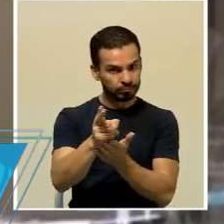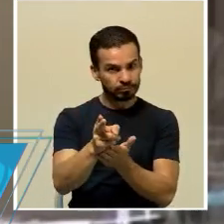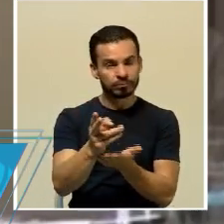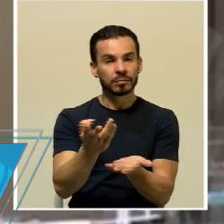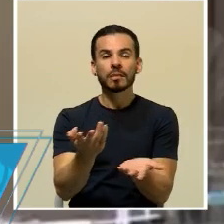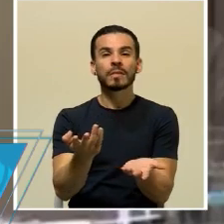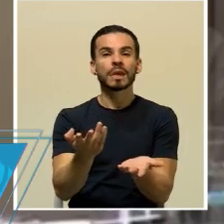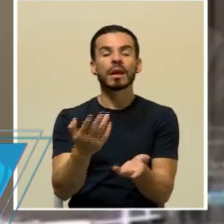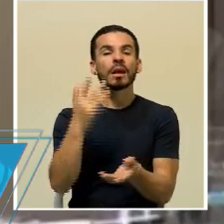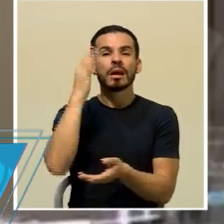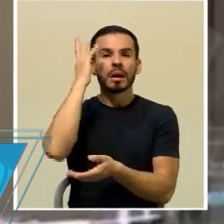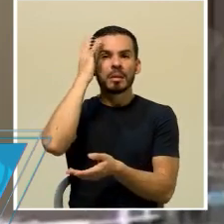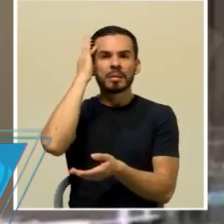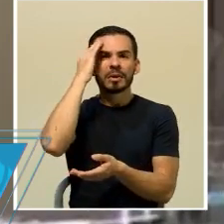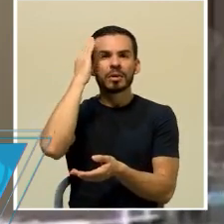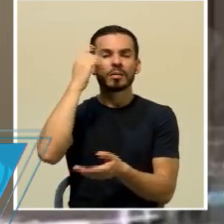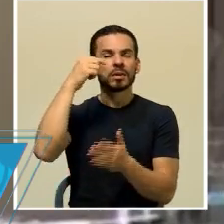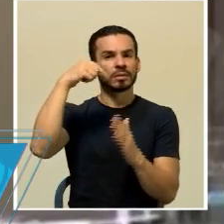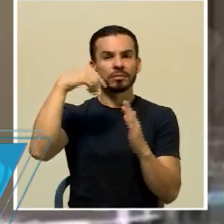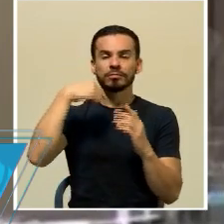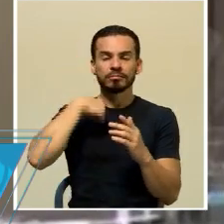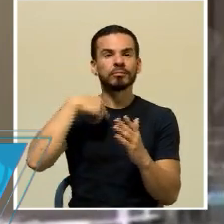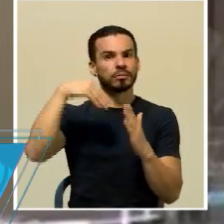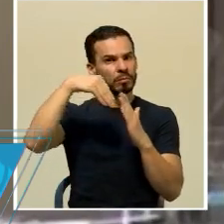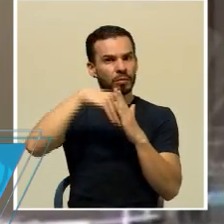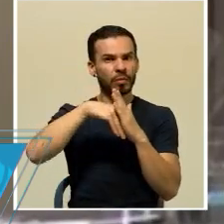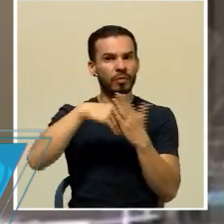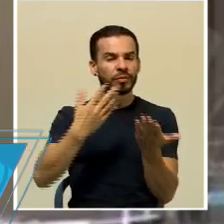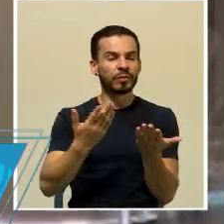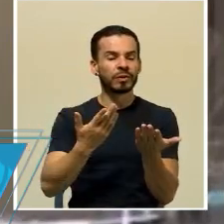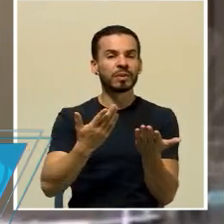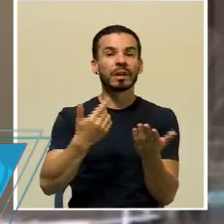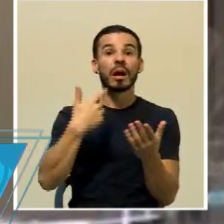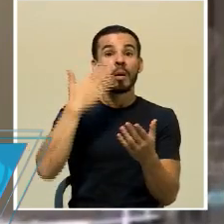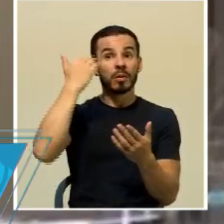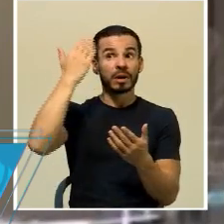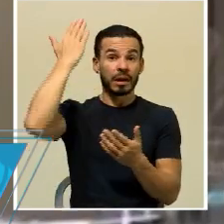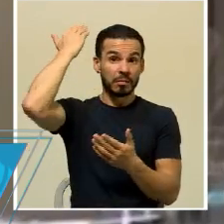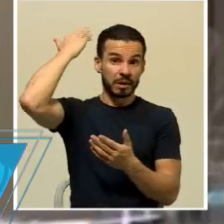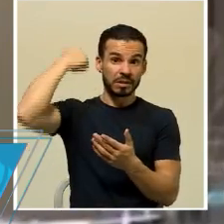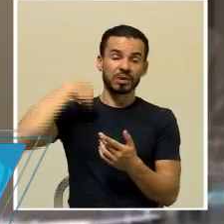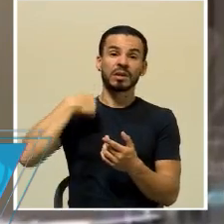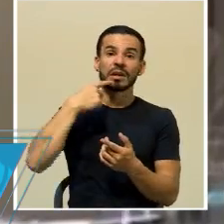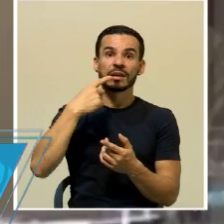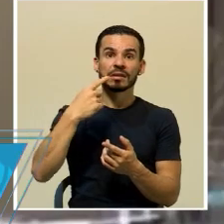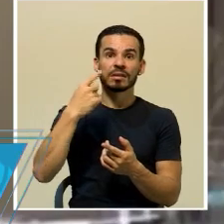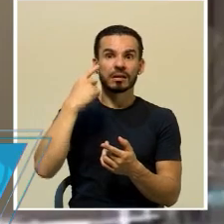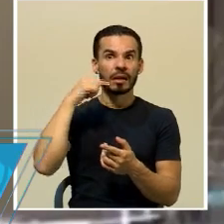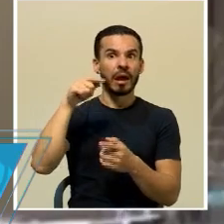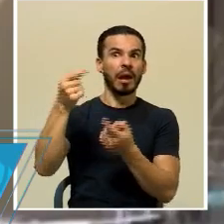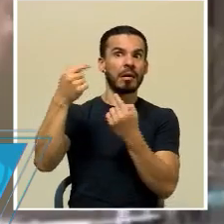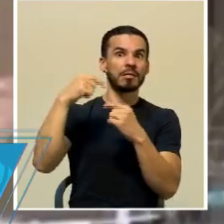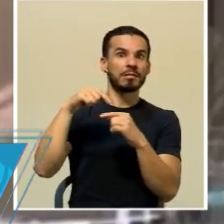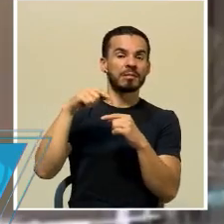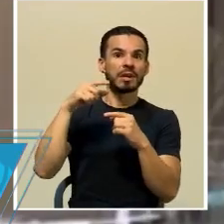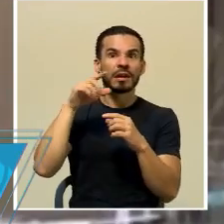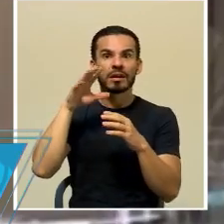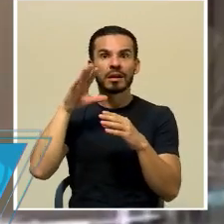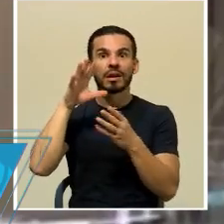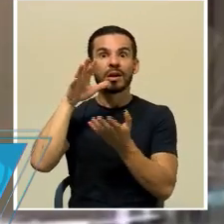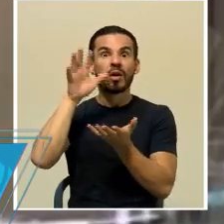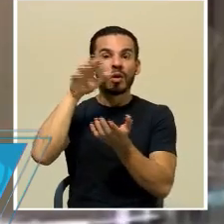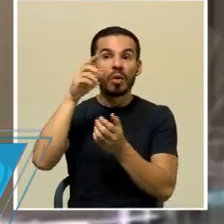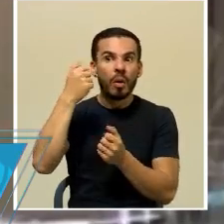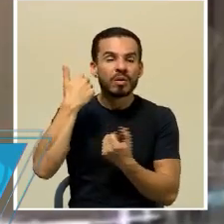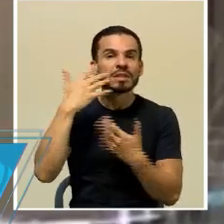francamente, la preocupación es profunda porque cuando en el pasado uno decía, ahí viene el lobo, yo creo que el lobo ya llegó,